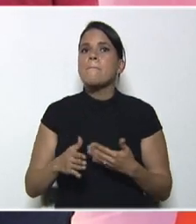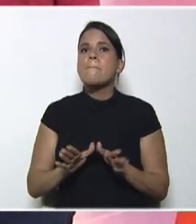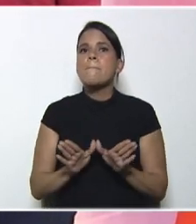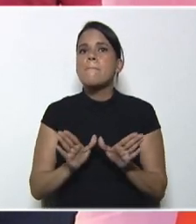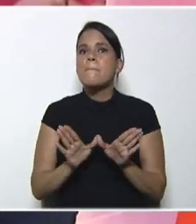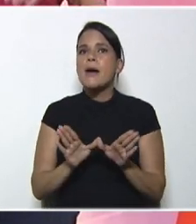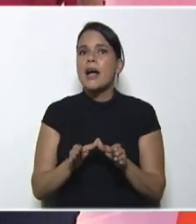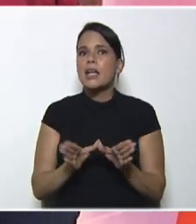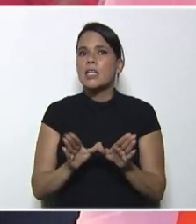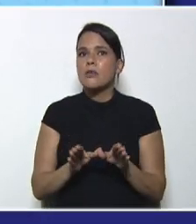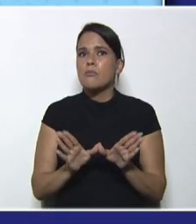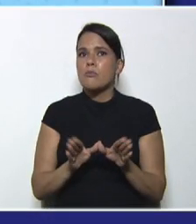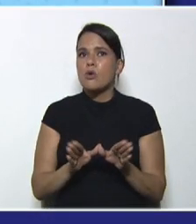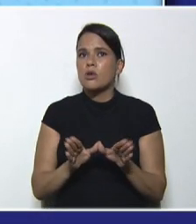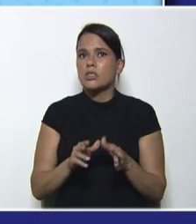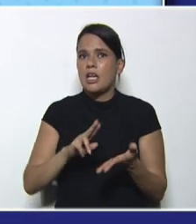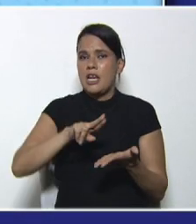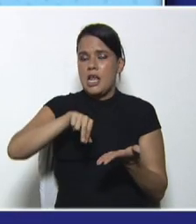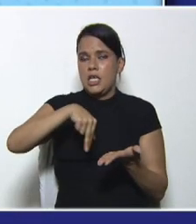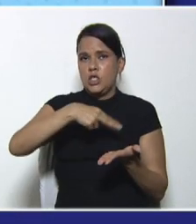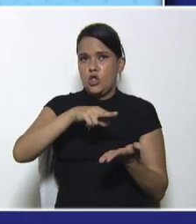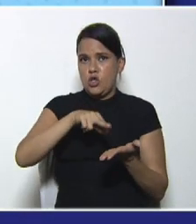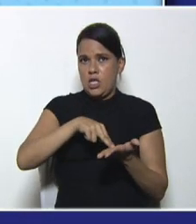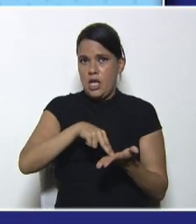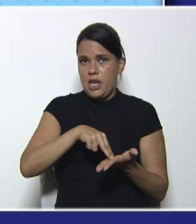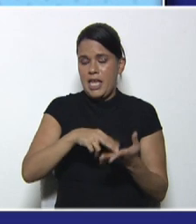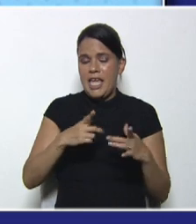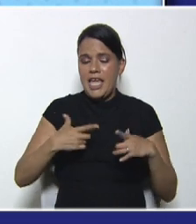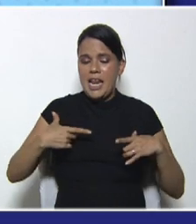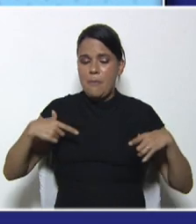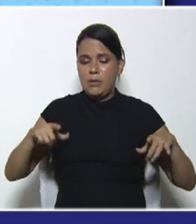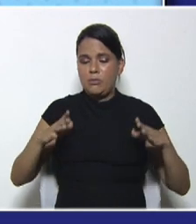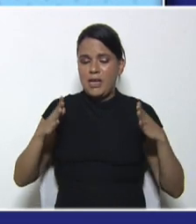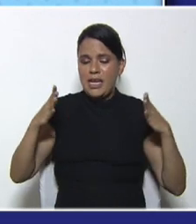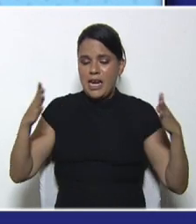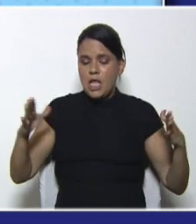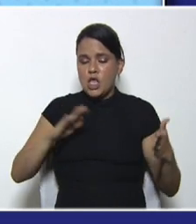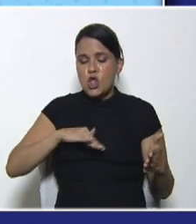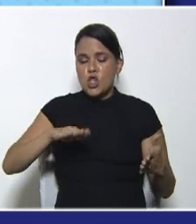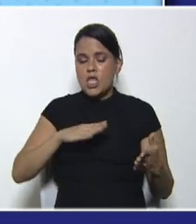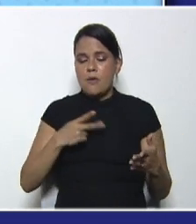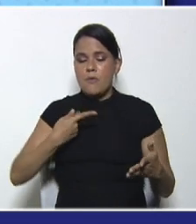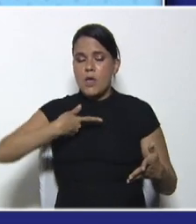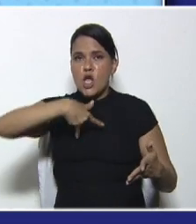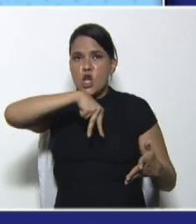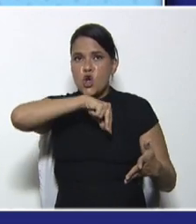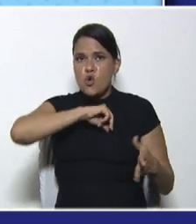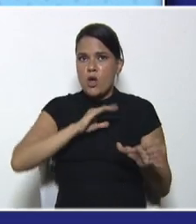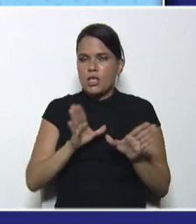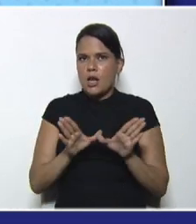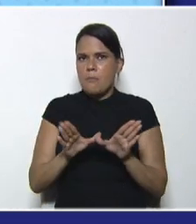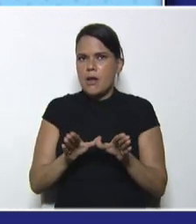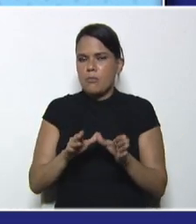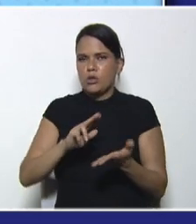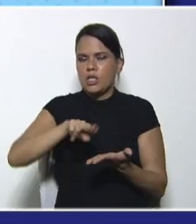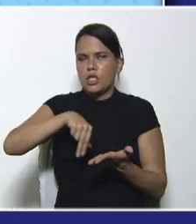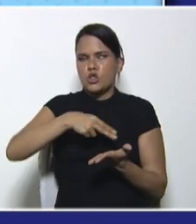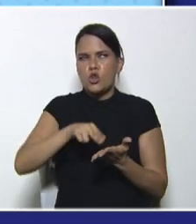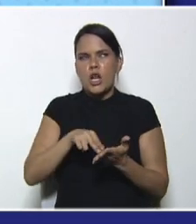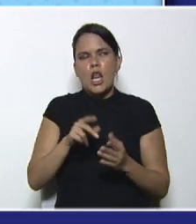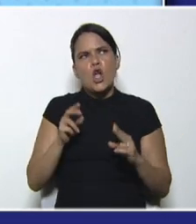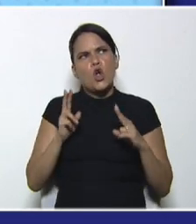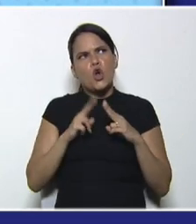nacional. Es la mayor reserva de nuestra mariposa nacional. Conocemos nuestra flor nacional,